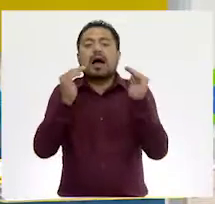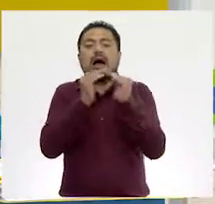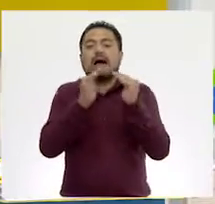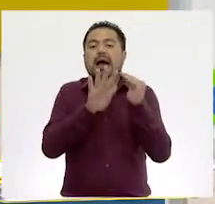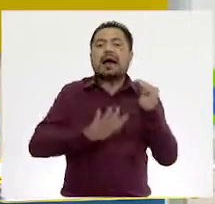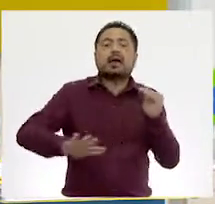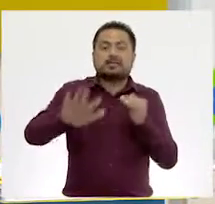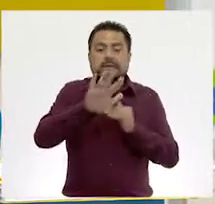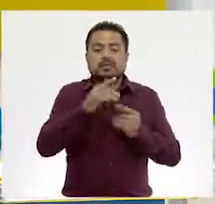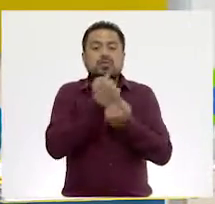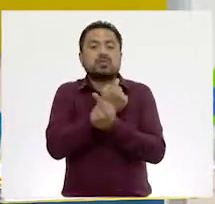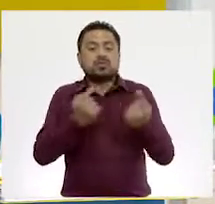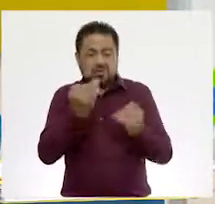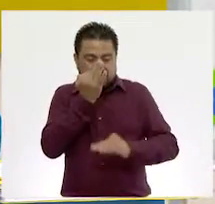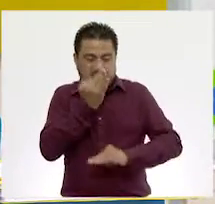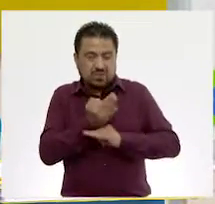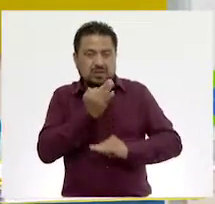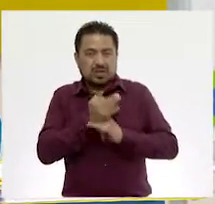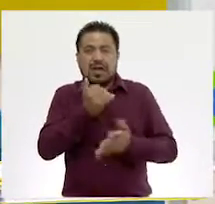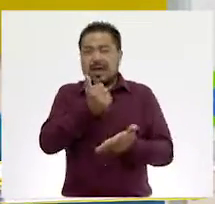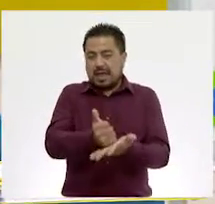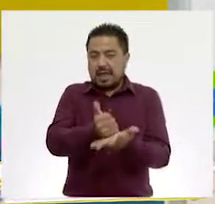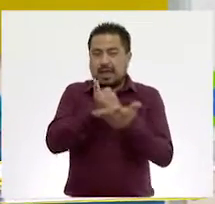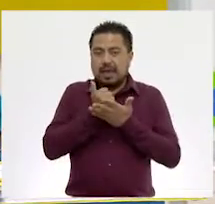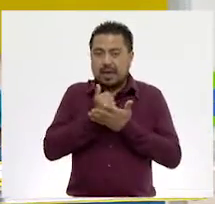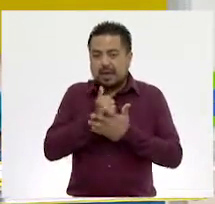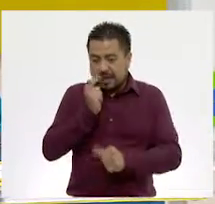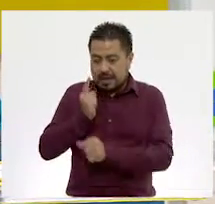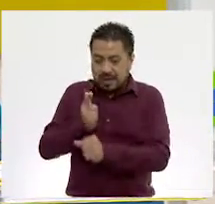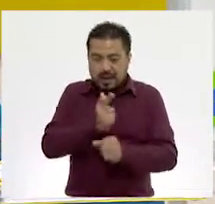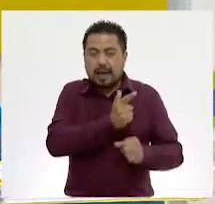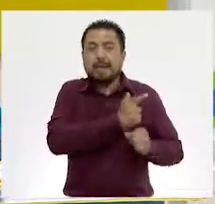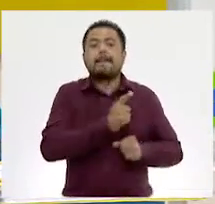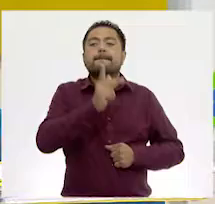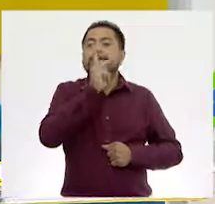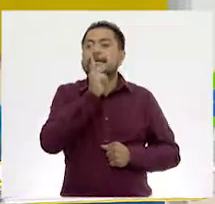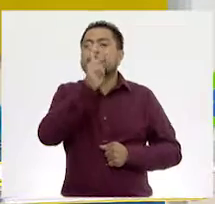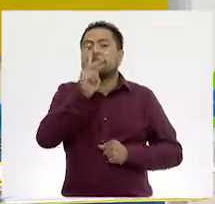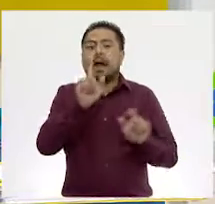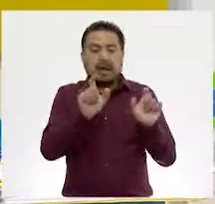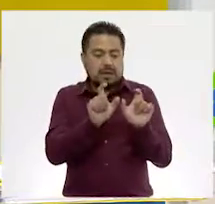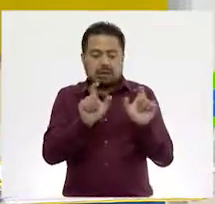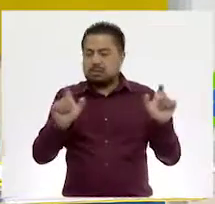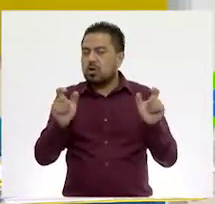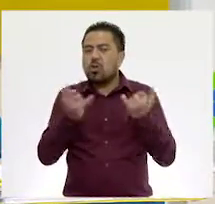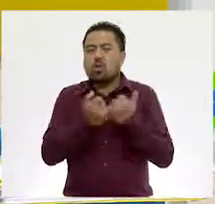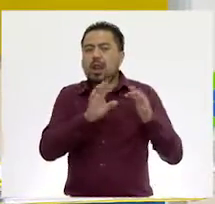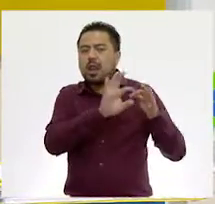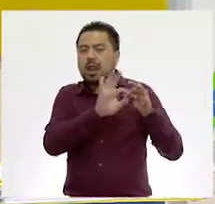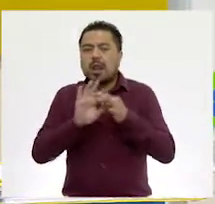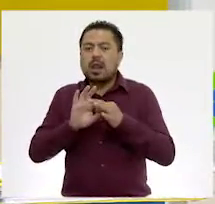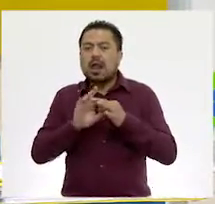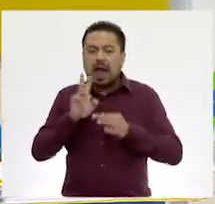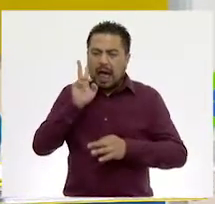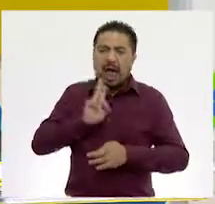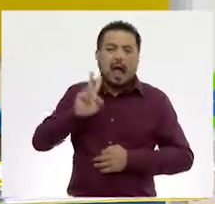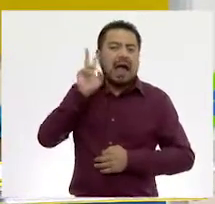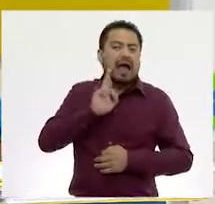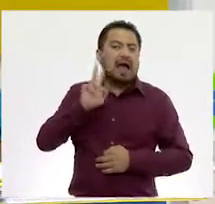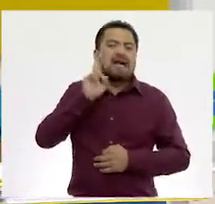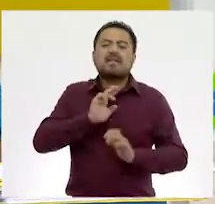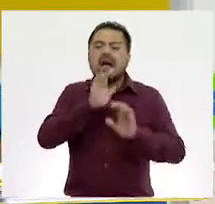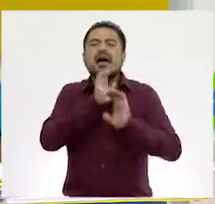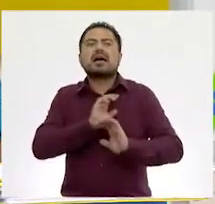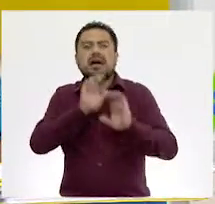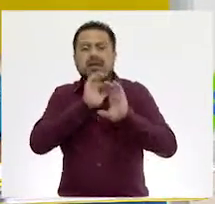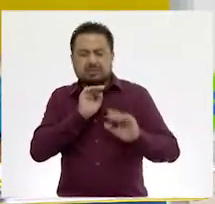casa. Nuestros niños y nuestras niñas nos van a ayudar a encontrar esas palabras que riman para poder ver si caben en la